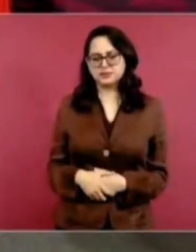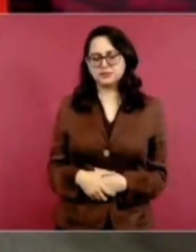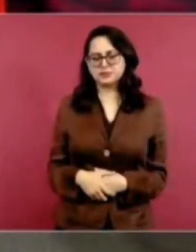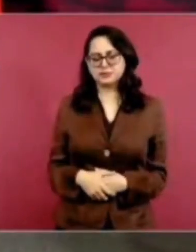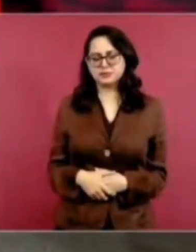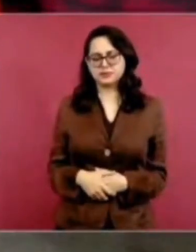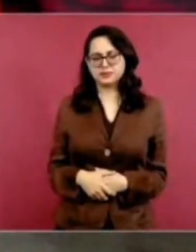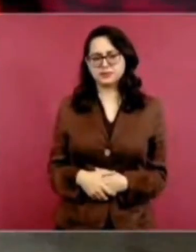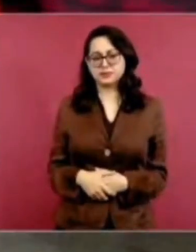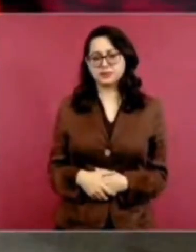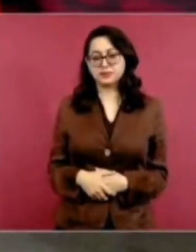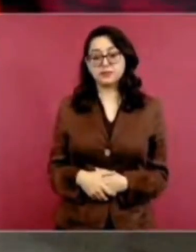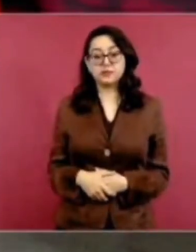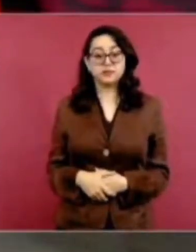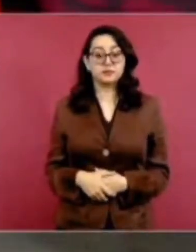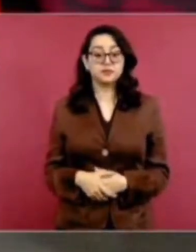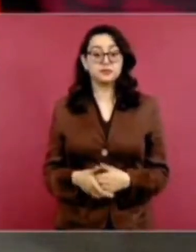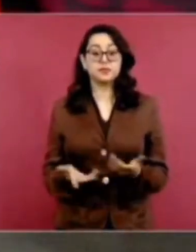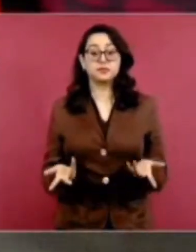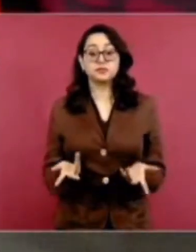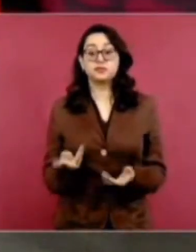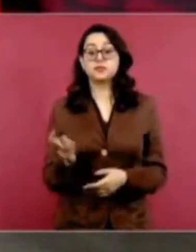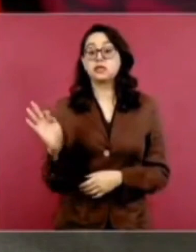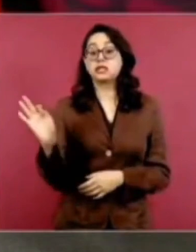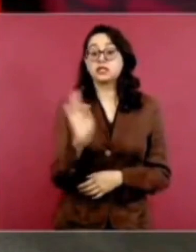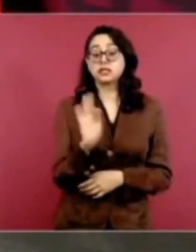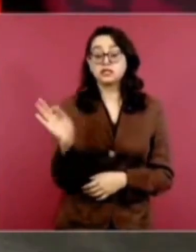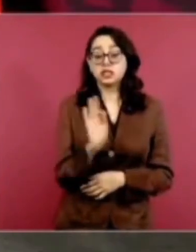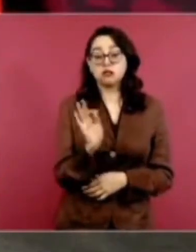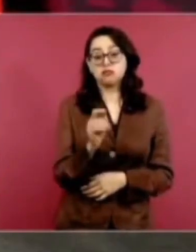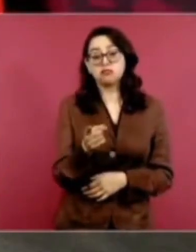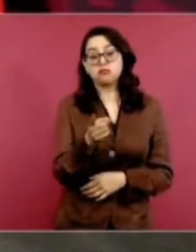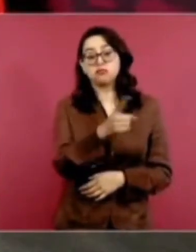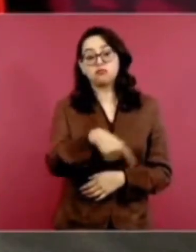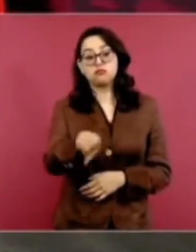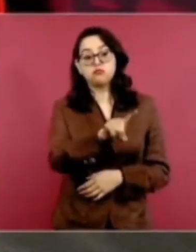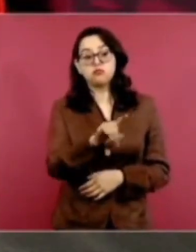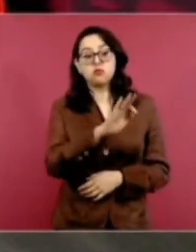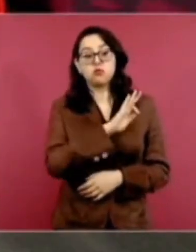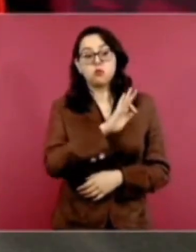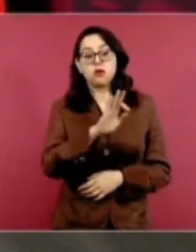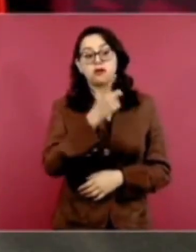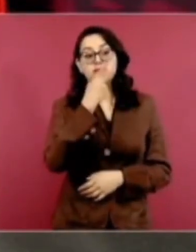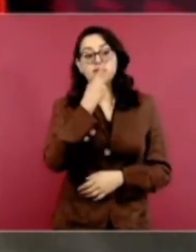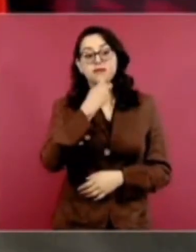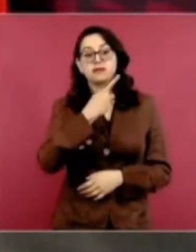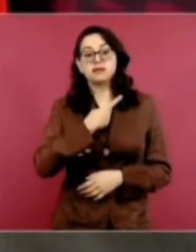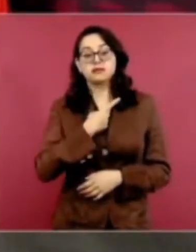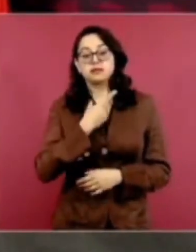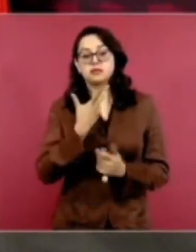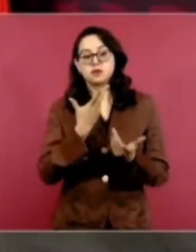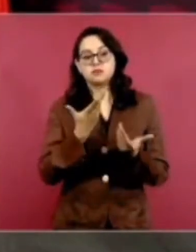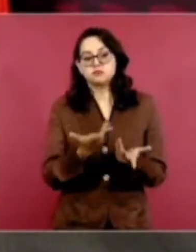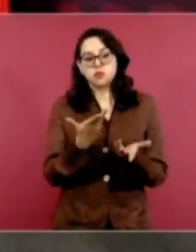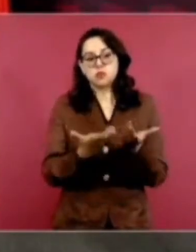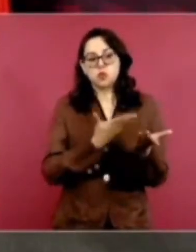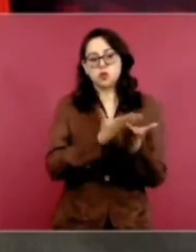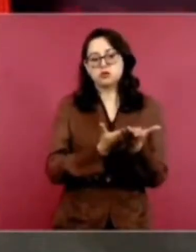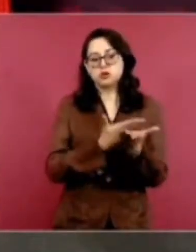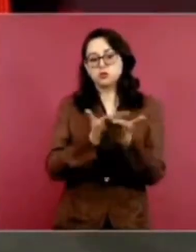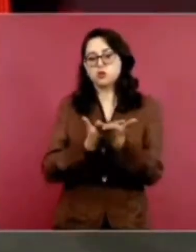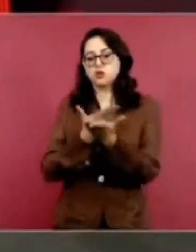hasta es probable que nos compartan cuáles son los antecedentes de los propuestos